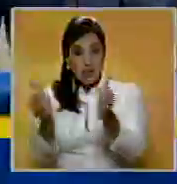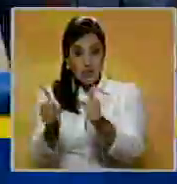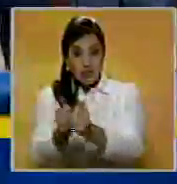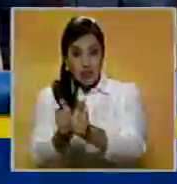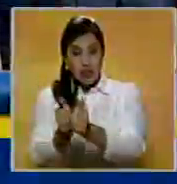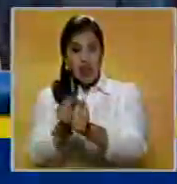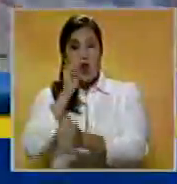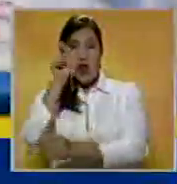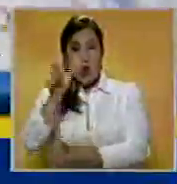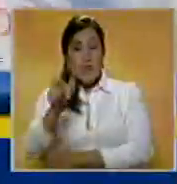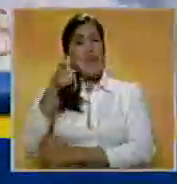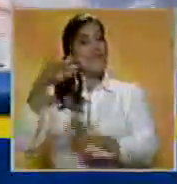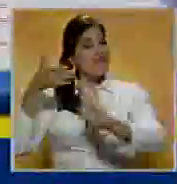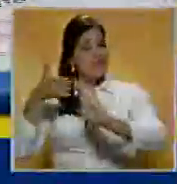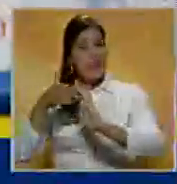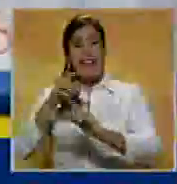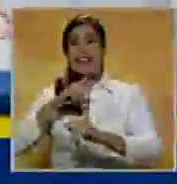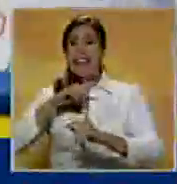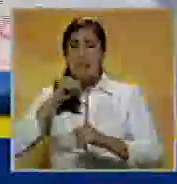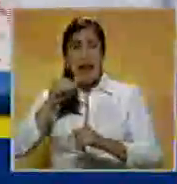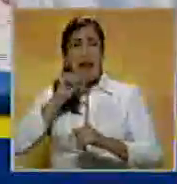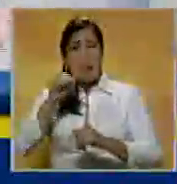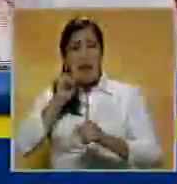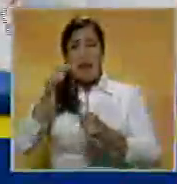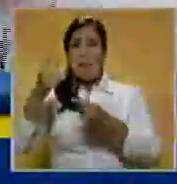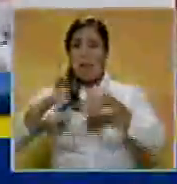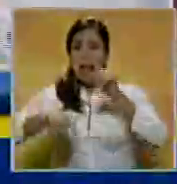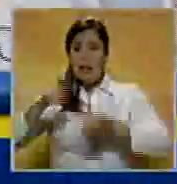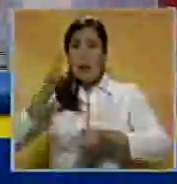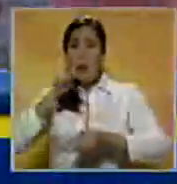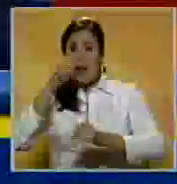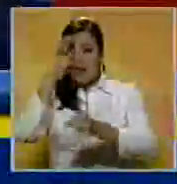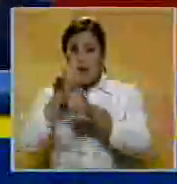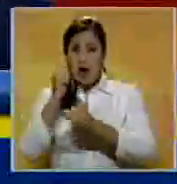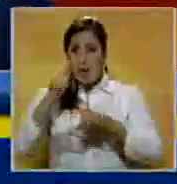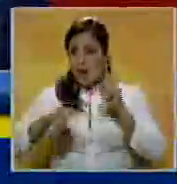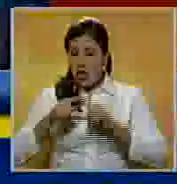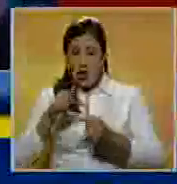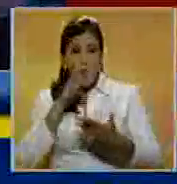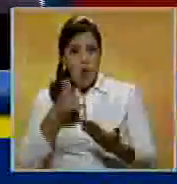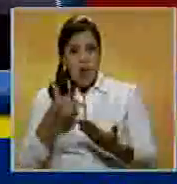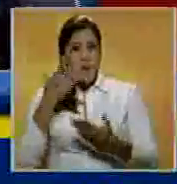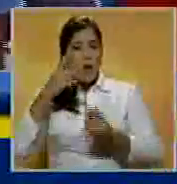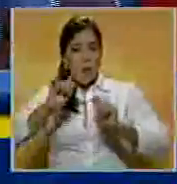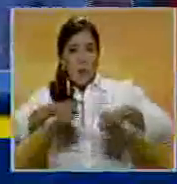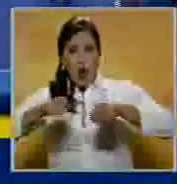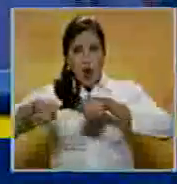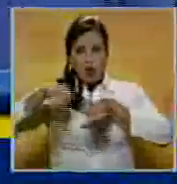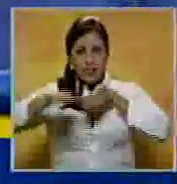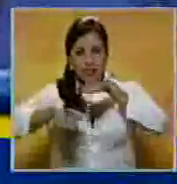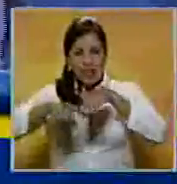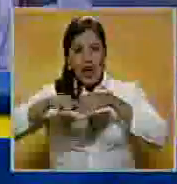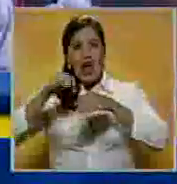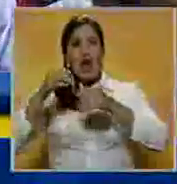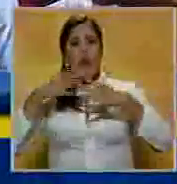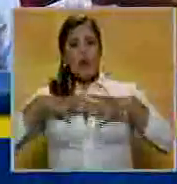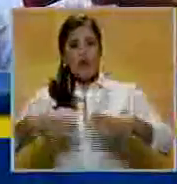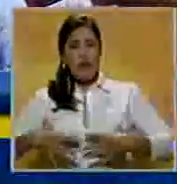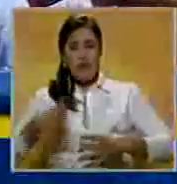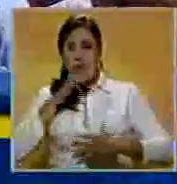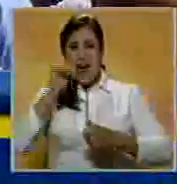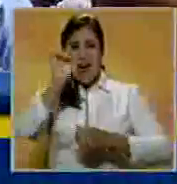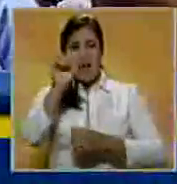Sousa, indicó que presentan fallas en la dotación de los insumos para realizar sus labores, tales como botas, uniformes y vehículos.